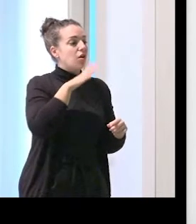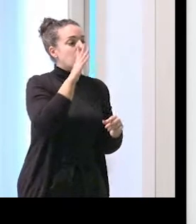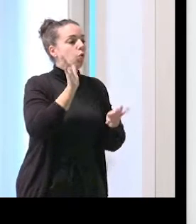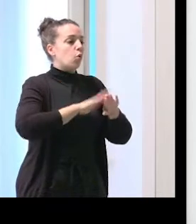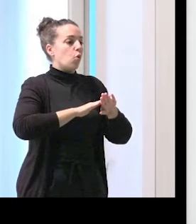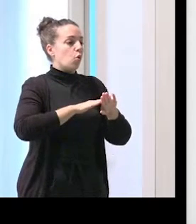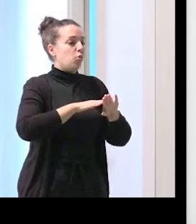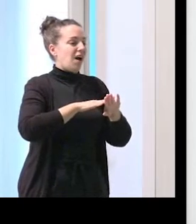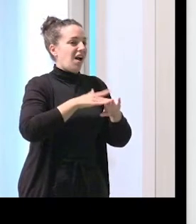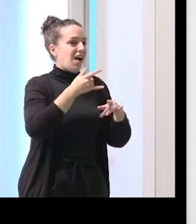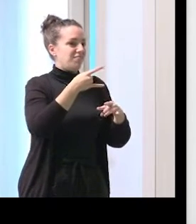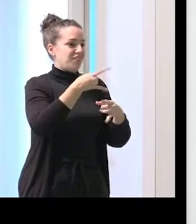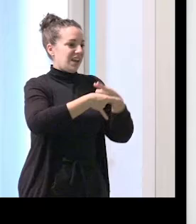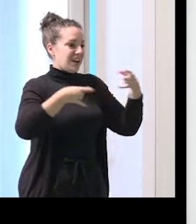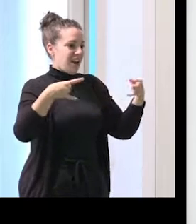requerido mucha